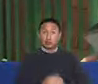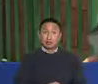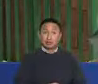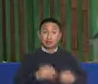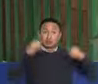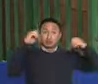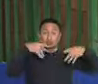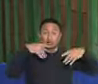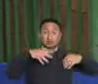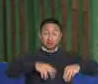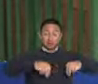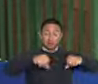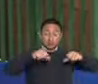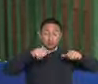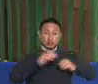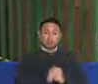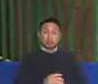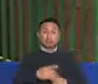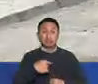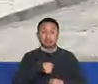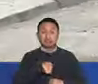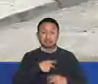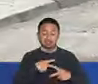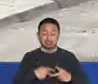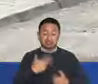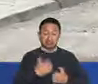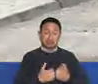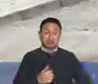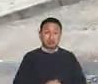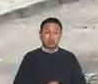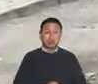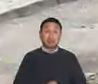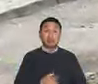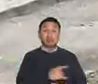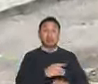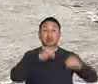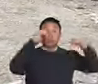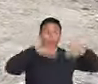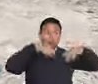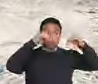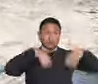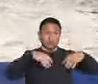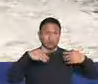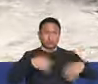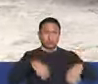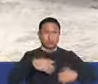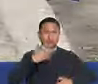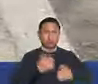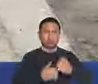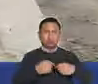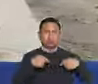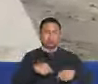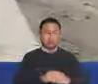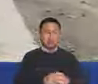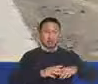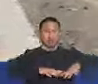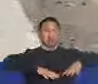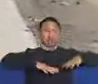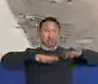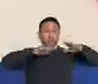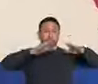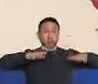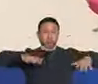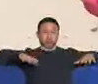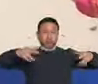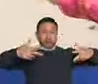lluvia como del polvo, y somos afectados en nuestra salud. Mientras tanto, en días lluviosos, este punto se convierte en un verdadero